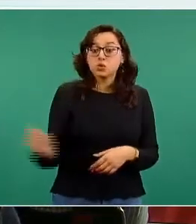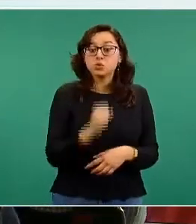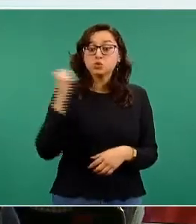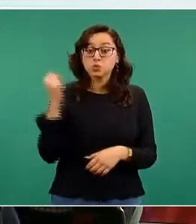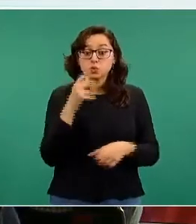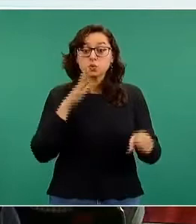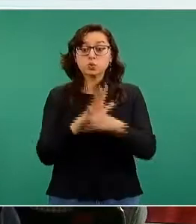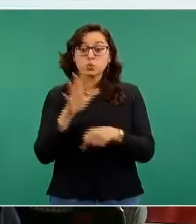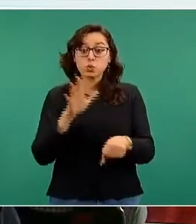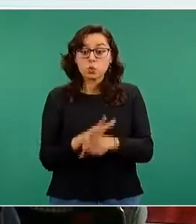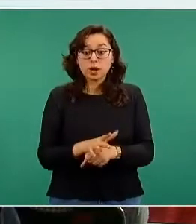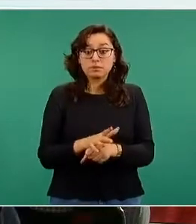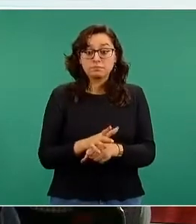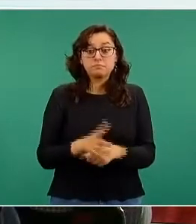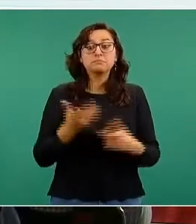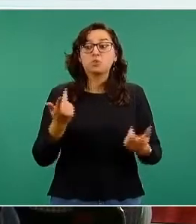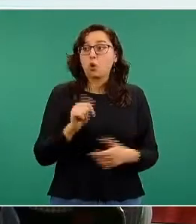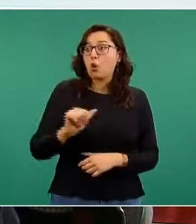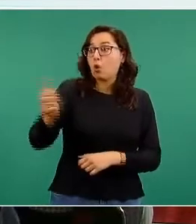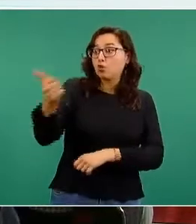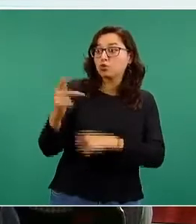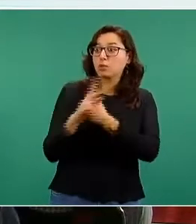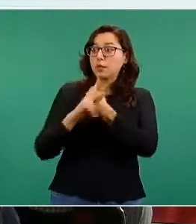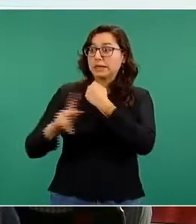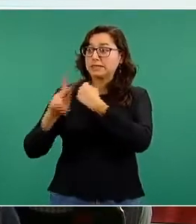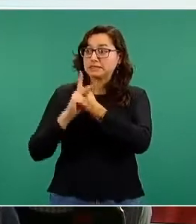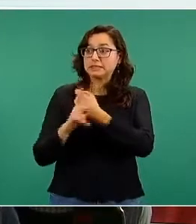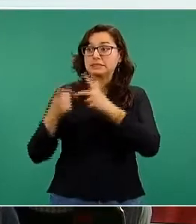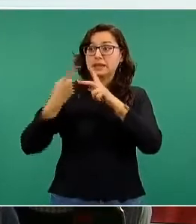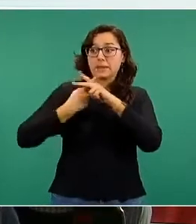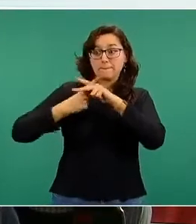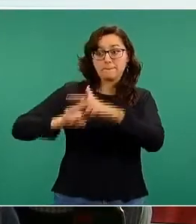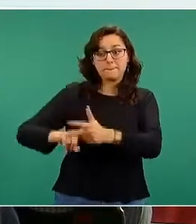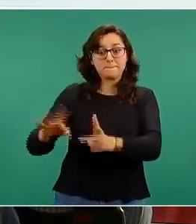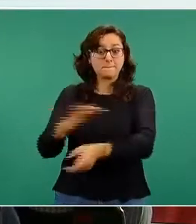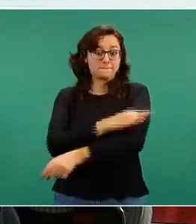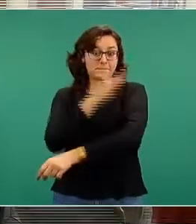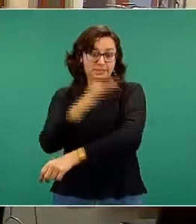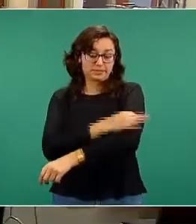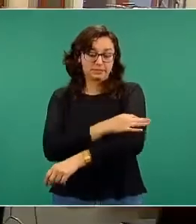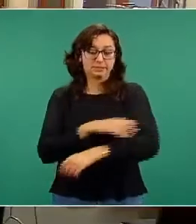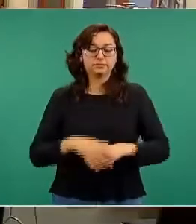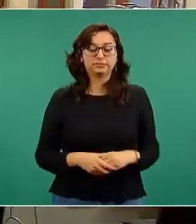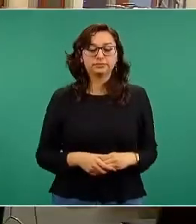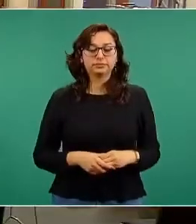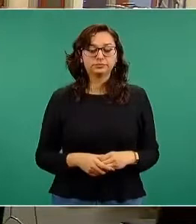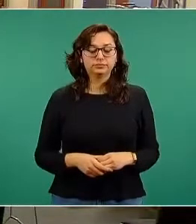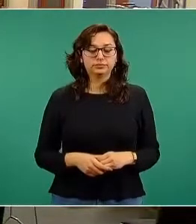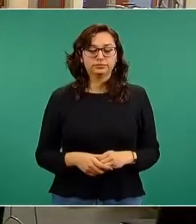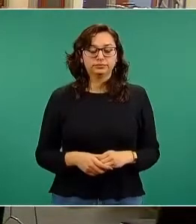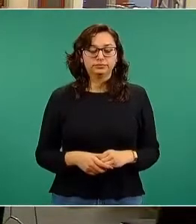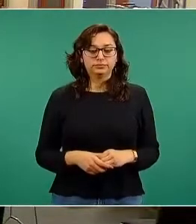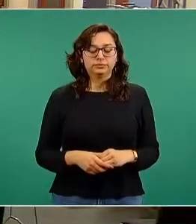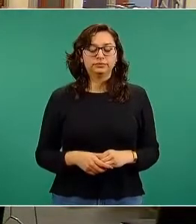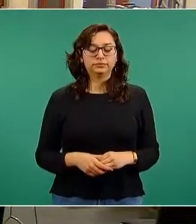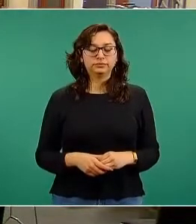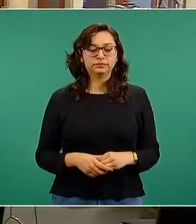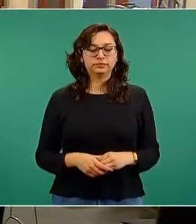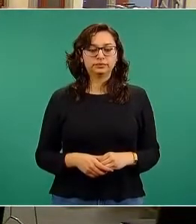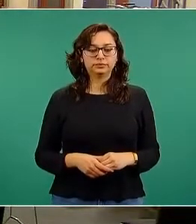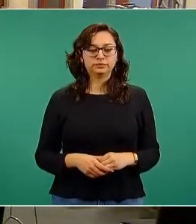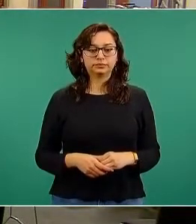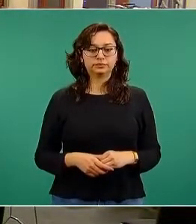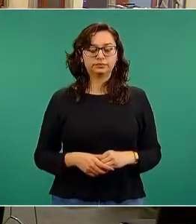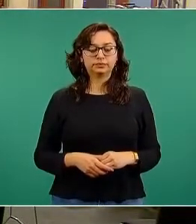naciones empiecen ya a tener acceso a la vacuna a través del mecanismo COVAX. Veamos los números. Aquí